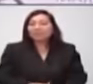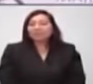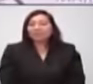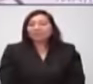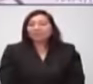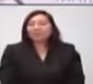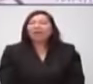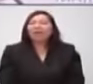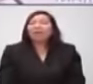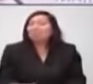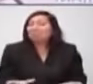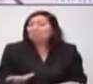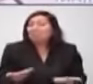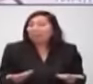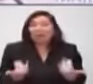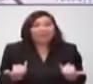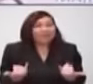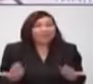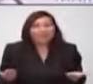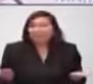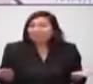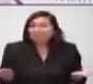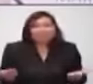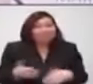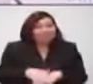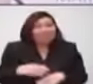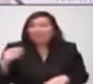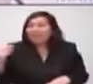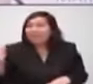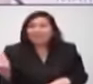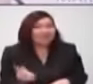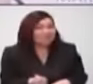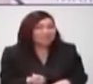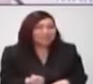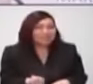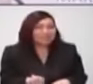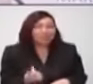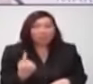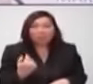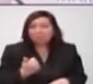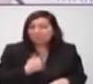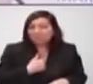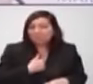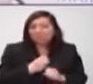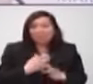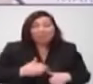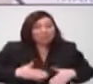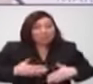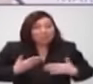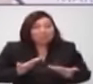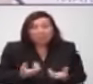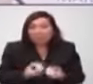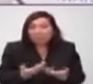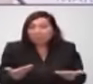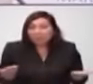presidente. Entonces, a mí me parece que acá estamos en una gestión flash. Es decir, un mismo día es posible que ocurran un